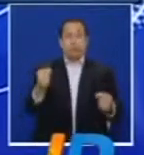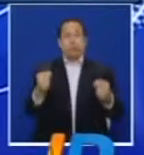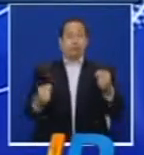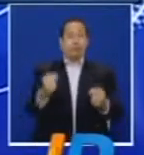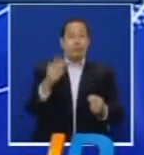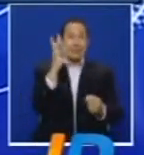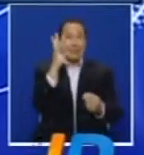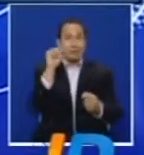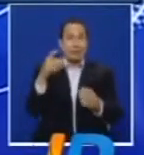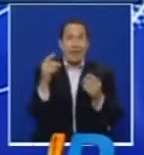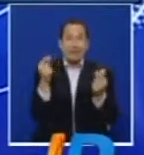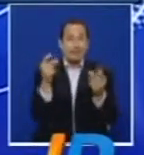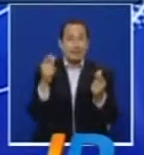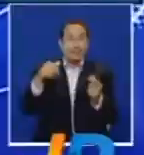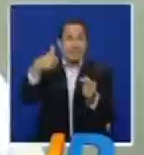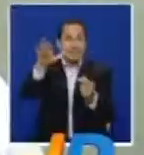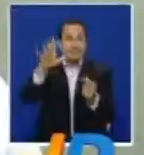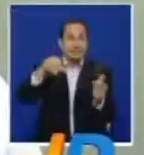grave denuncia.